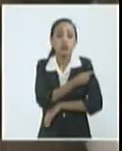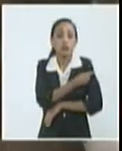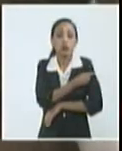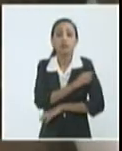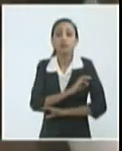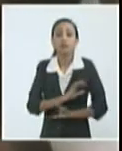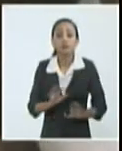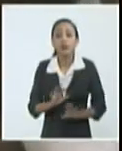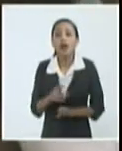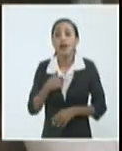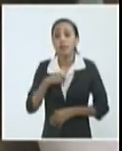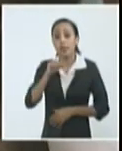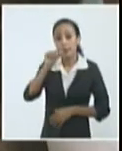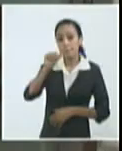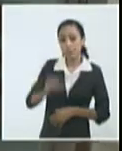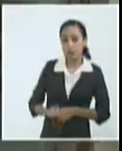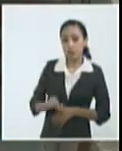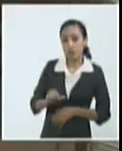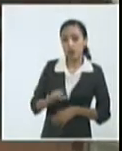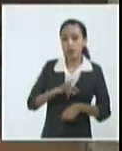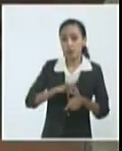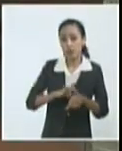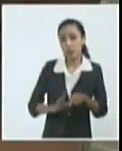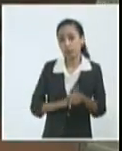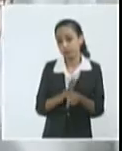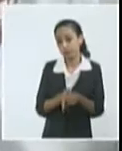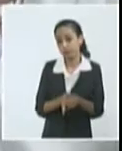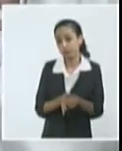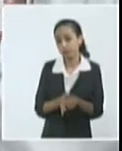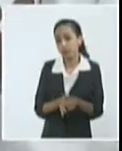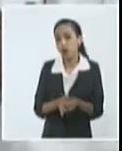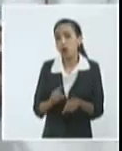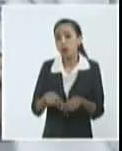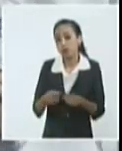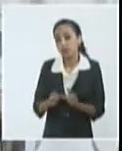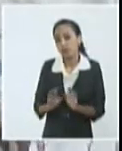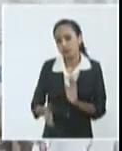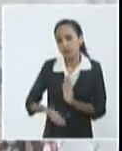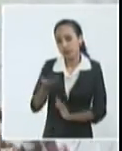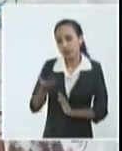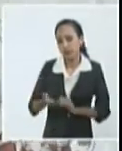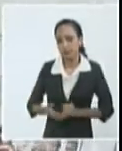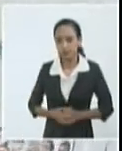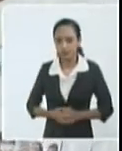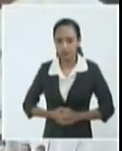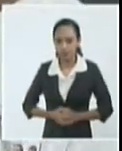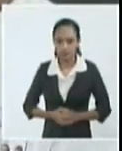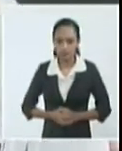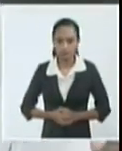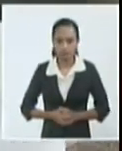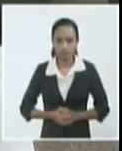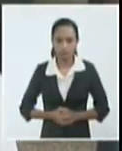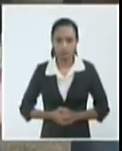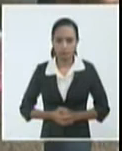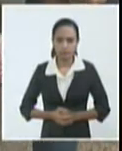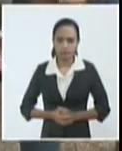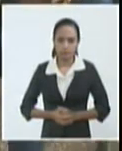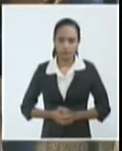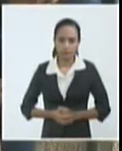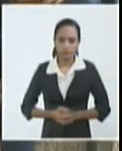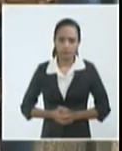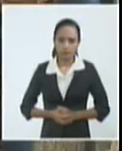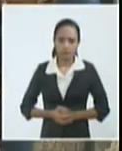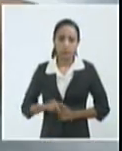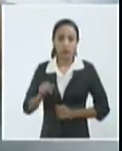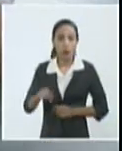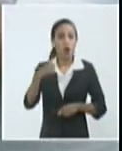de los casos que han sido afectados por la enfermedad, o sea, de los convalecientes. Ahora, hay otros